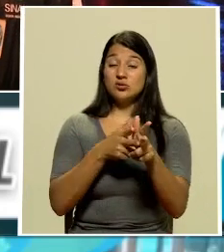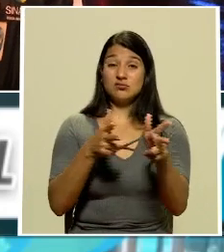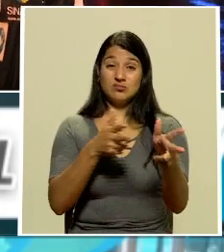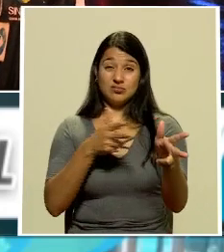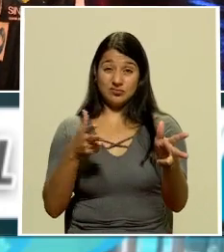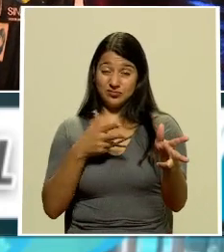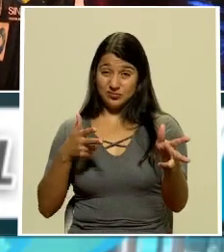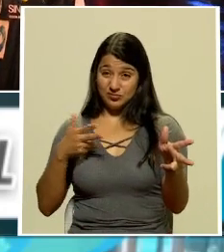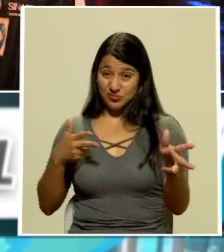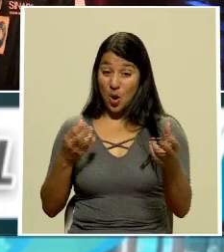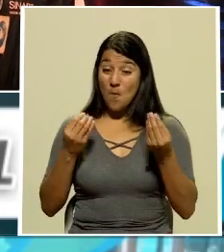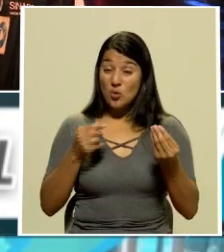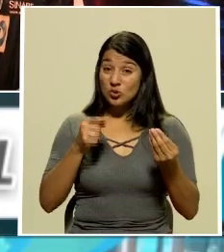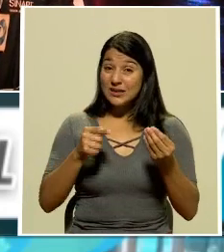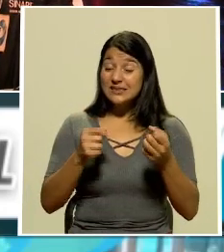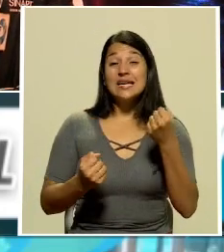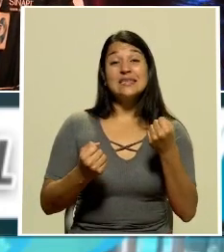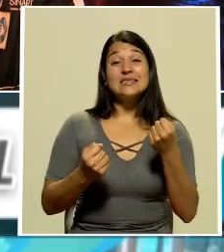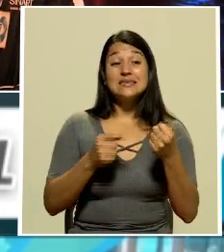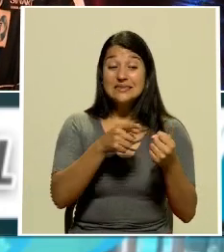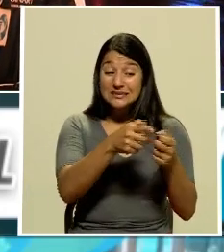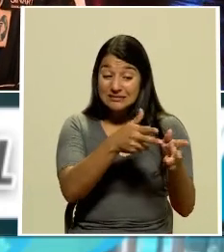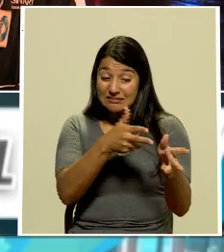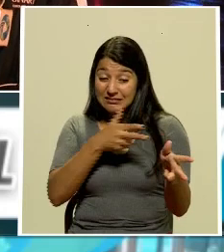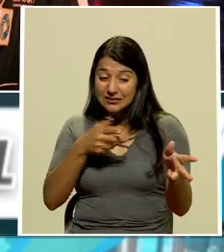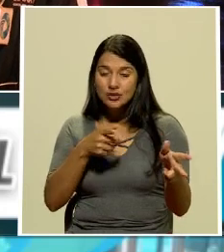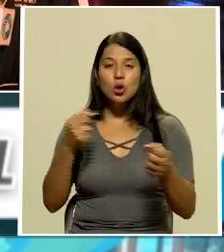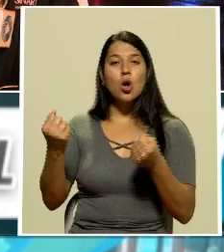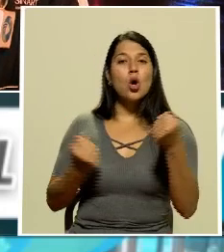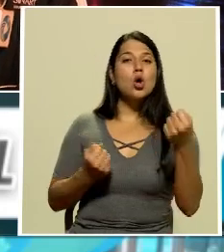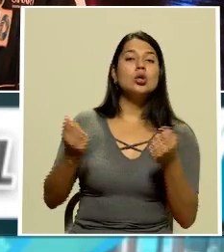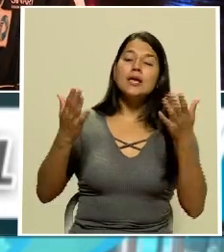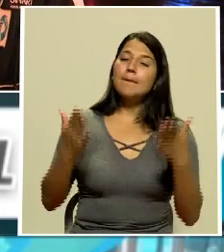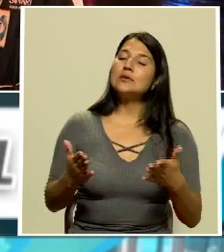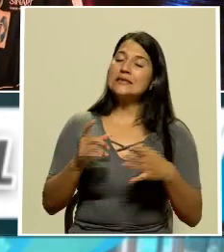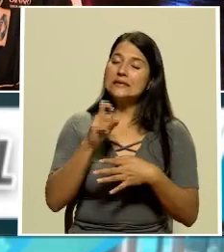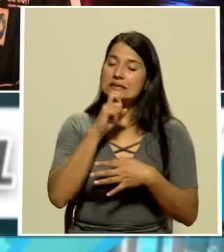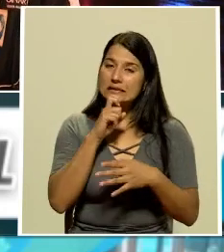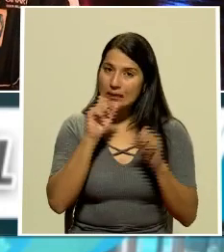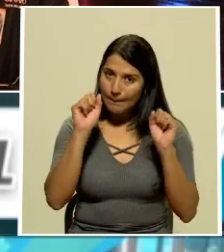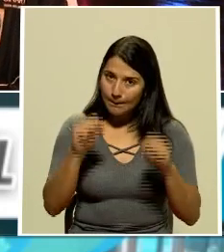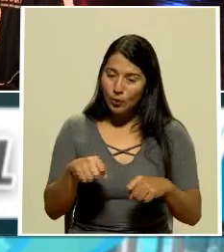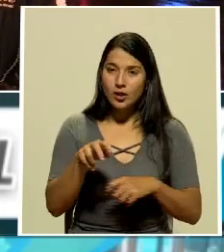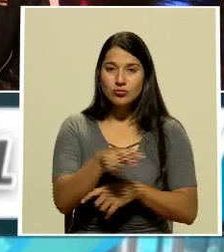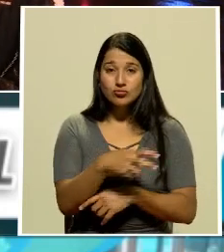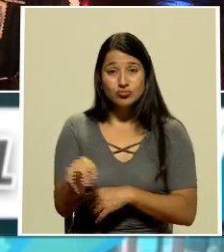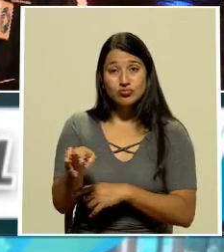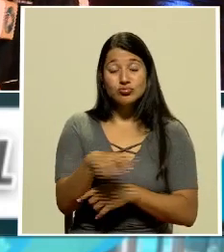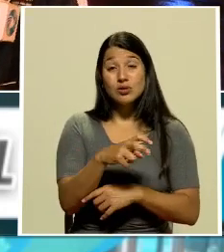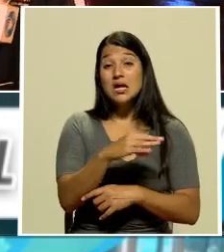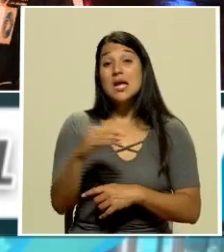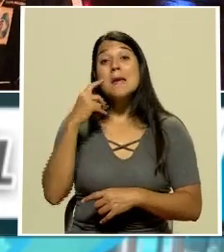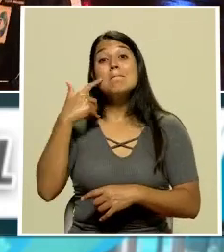vehículos. Muchos de estos vehículos son transportistas que les ha costado realizar su tránsito por la Interamericana Norte y